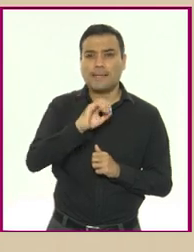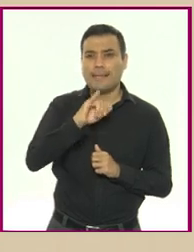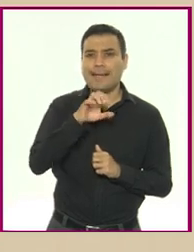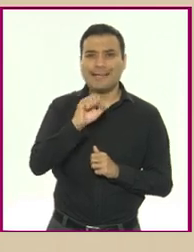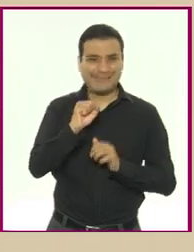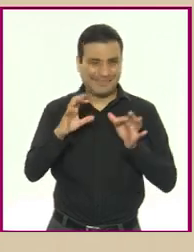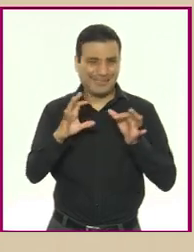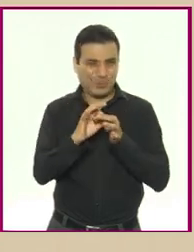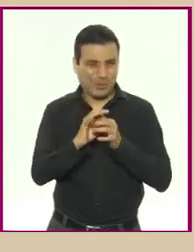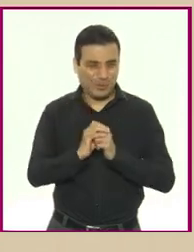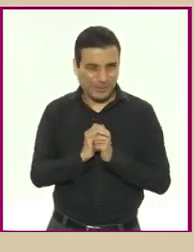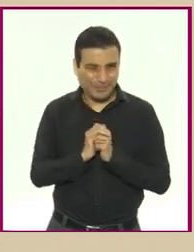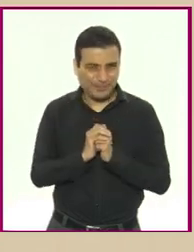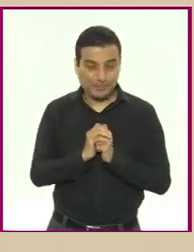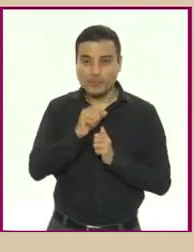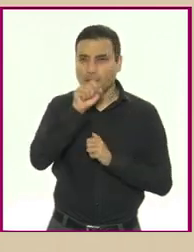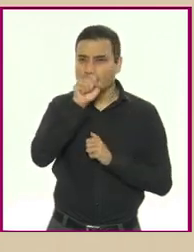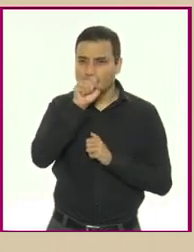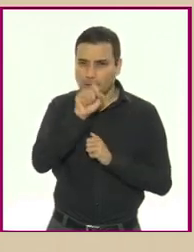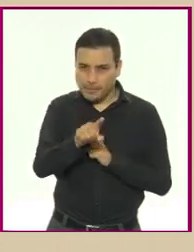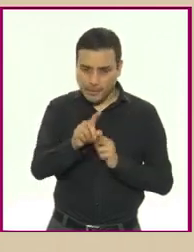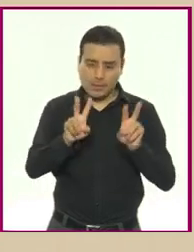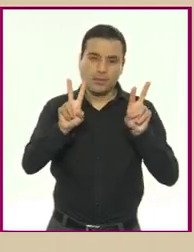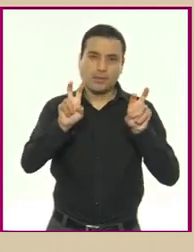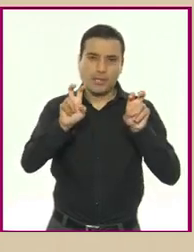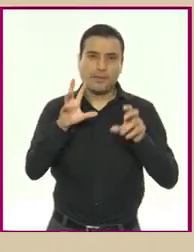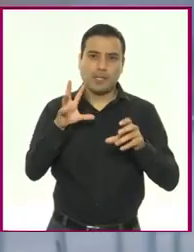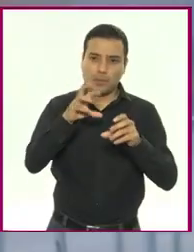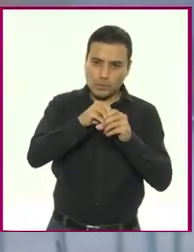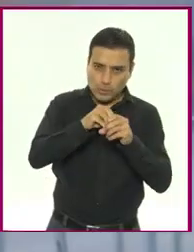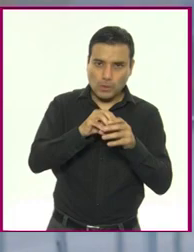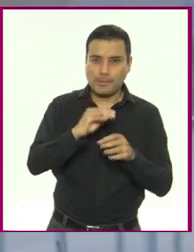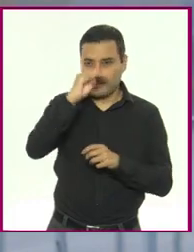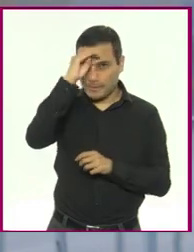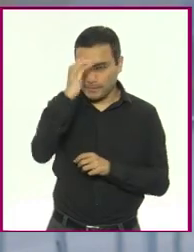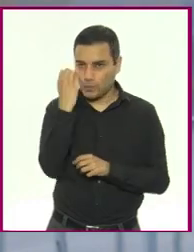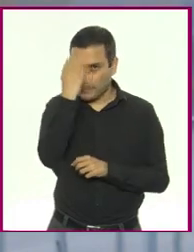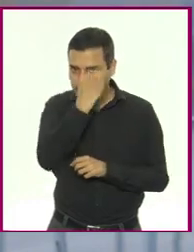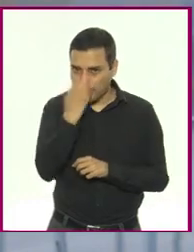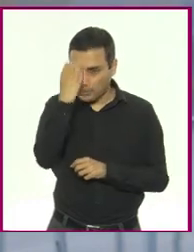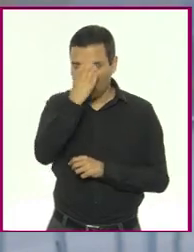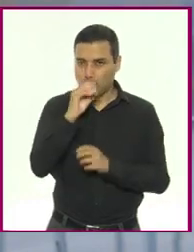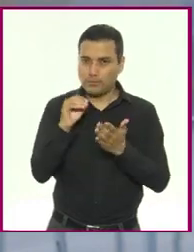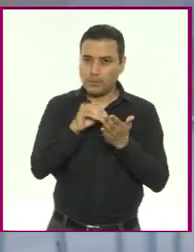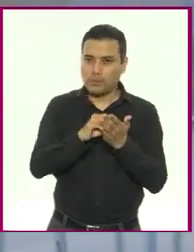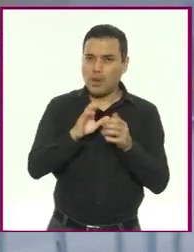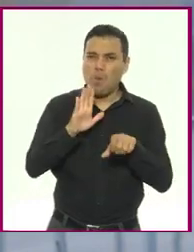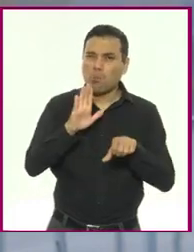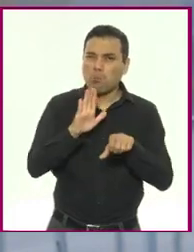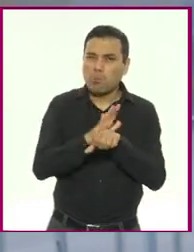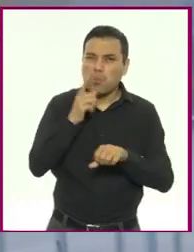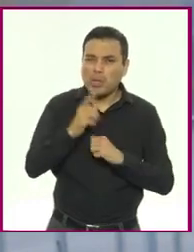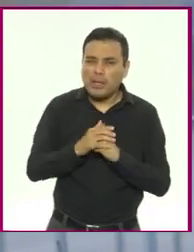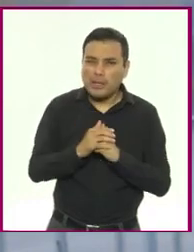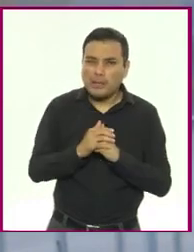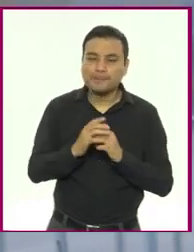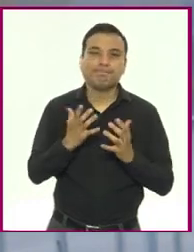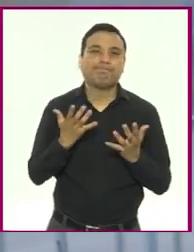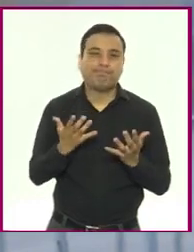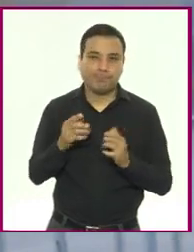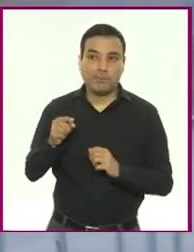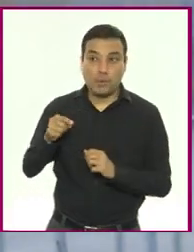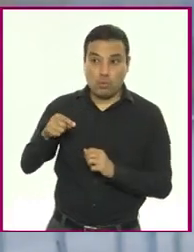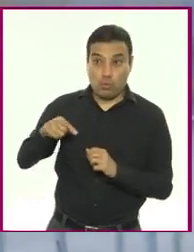y retomo la parte de la inclusión y el pensamiento crítico la inclusión porque pues justo estamos conviviendo